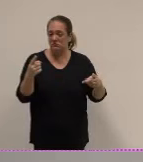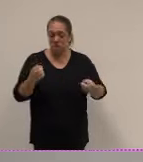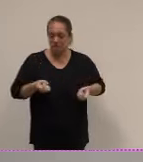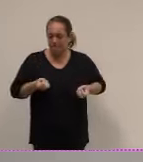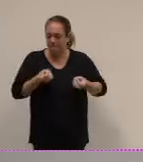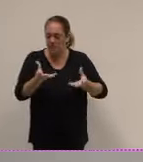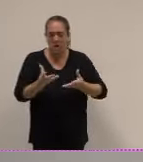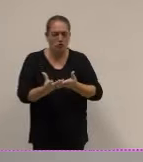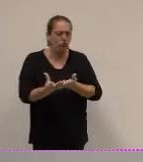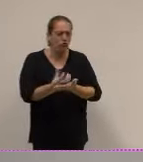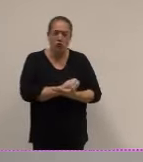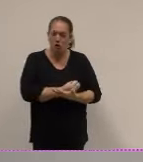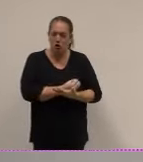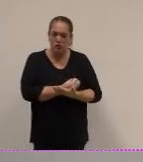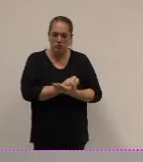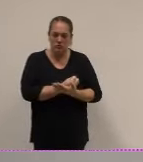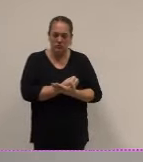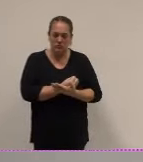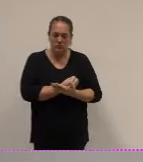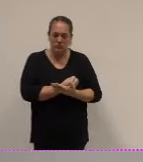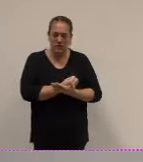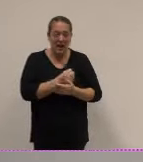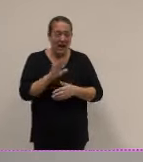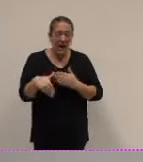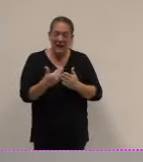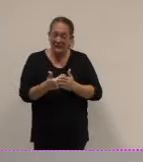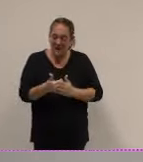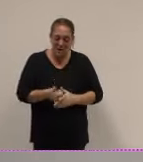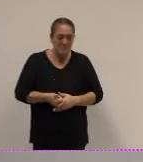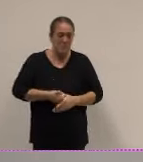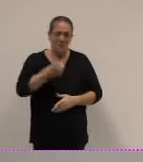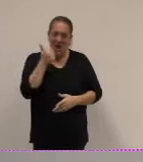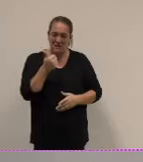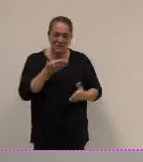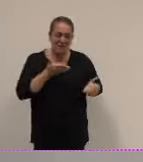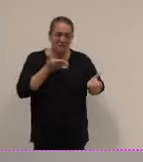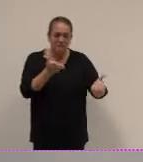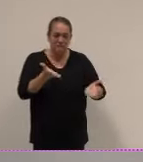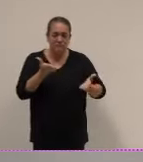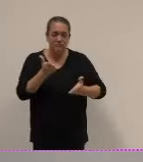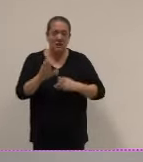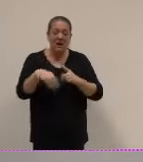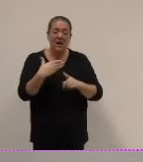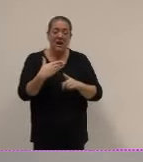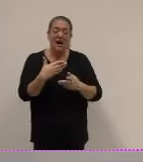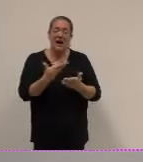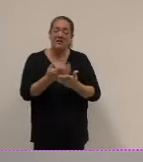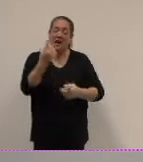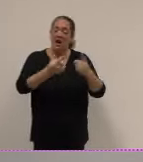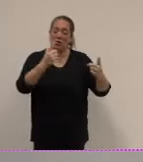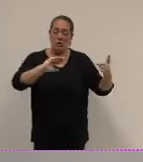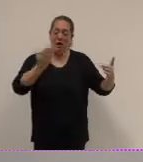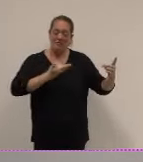lo que tenían, incluso más allá de ello. Algunos les ha afectado esta situación